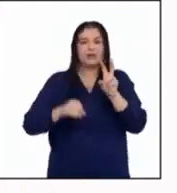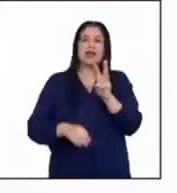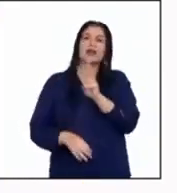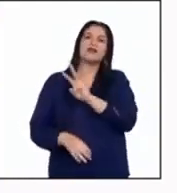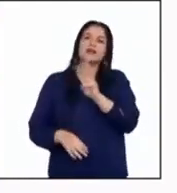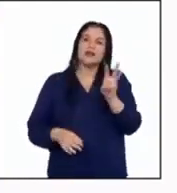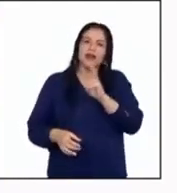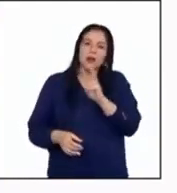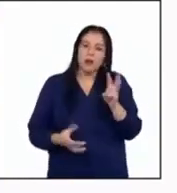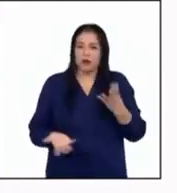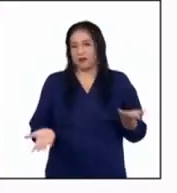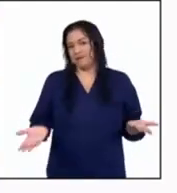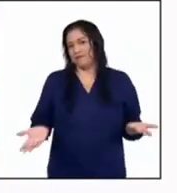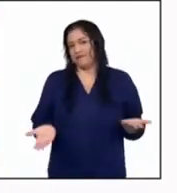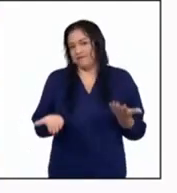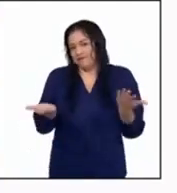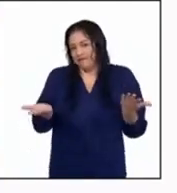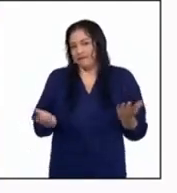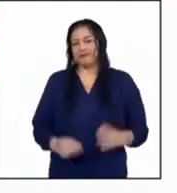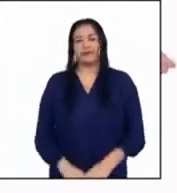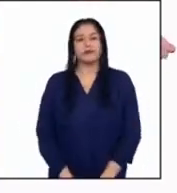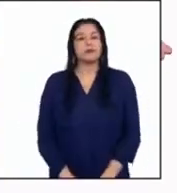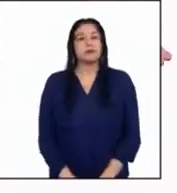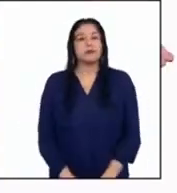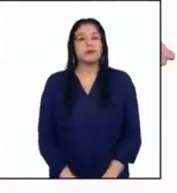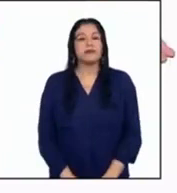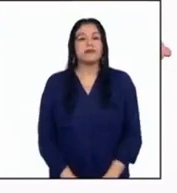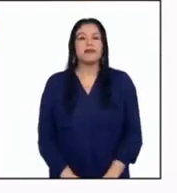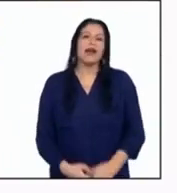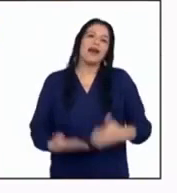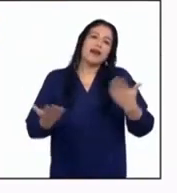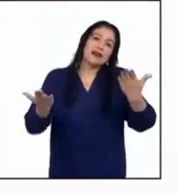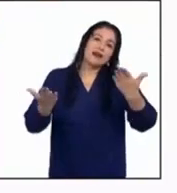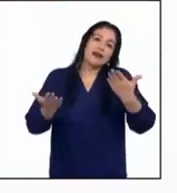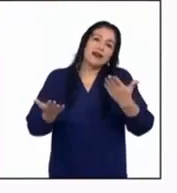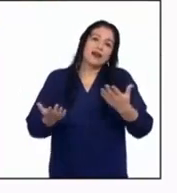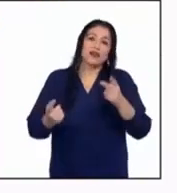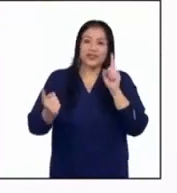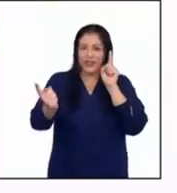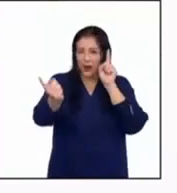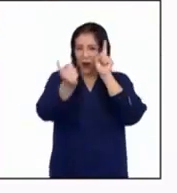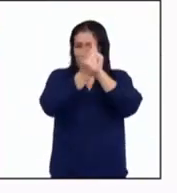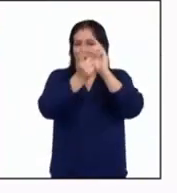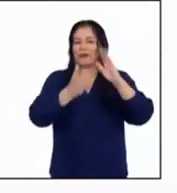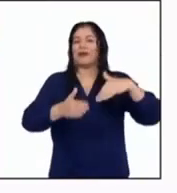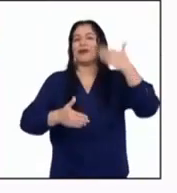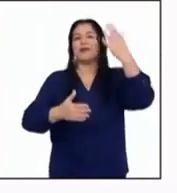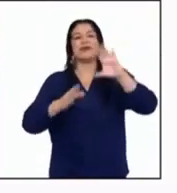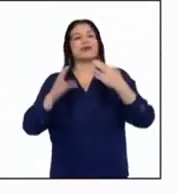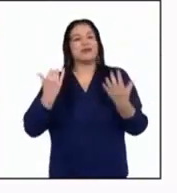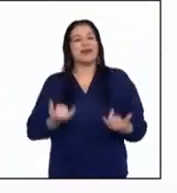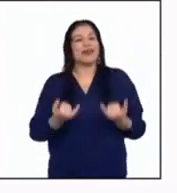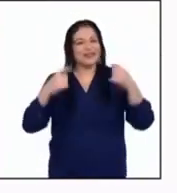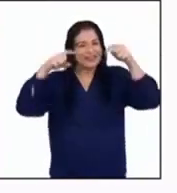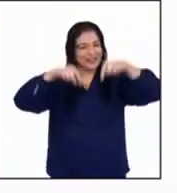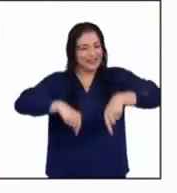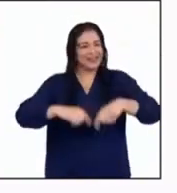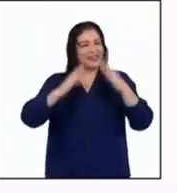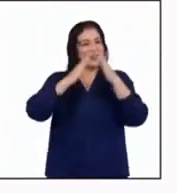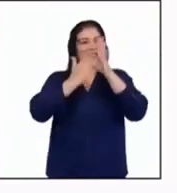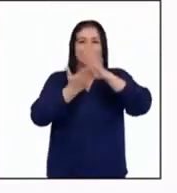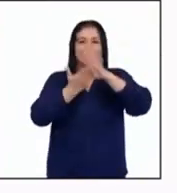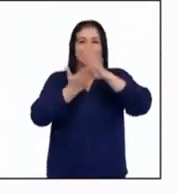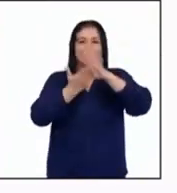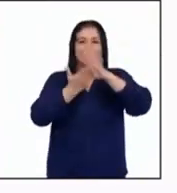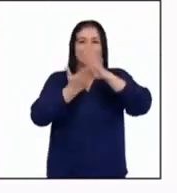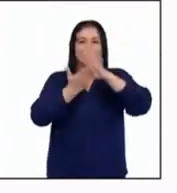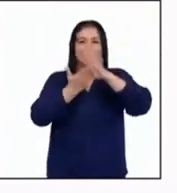con tan solo buscarlos en la internet. Chicos, nos vemos en la siguiente edición de Aprendo en Casa.